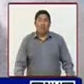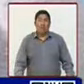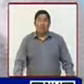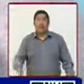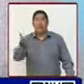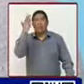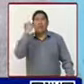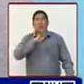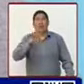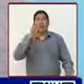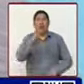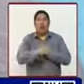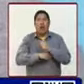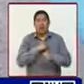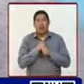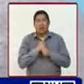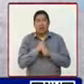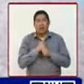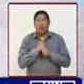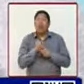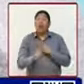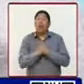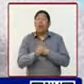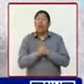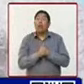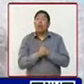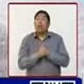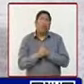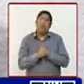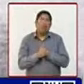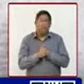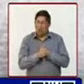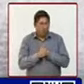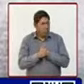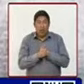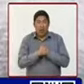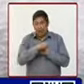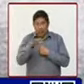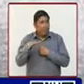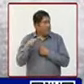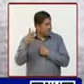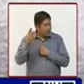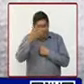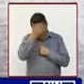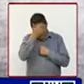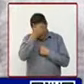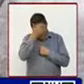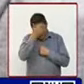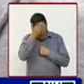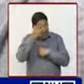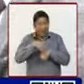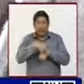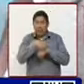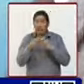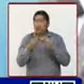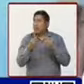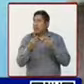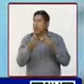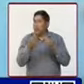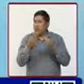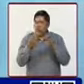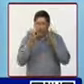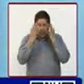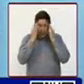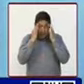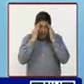45 años que estamos. ¿Nunca ha habido peligro, riesgo? No, porque este lugar es, la tierra es, digamos,